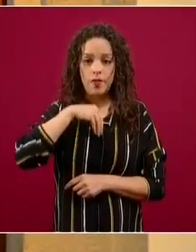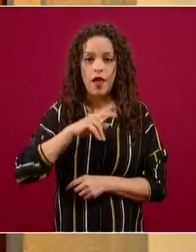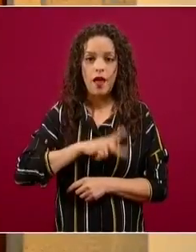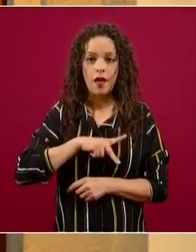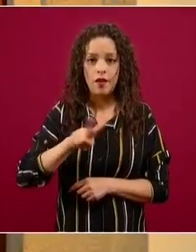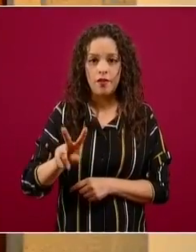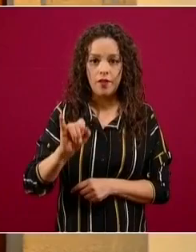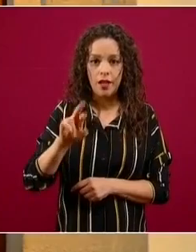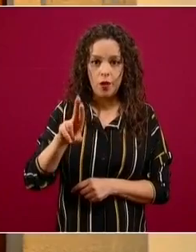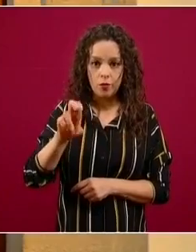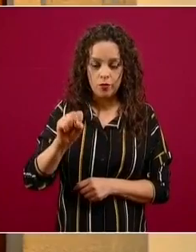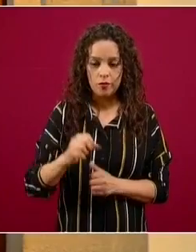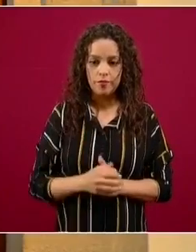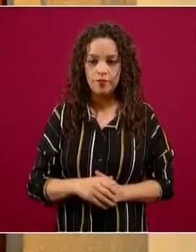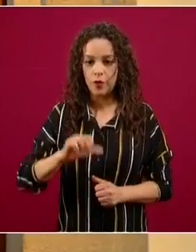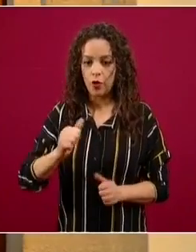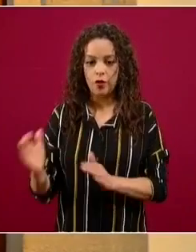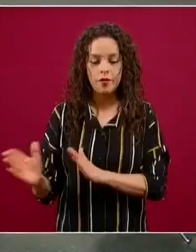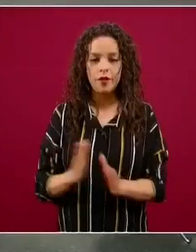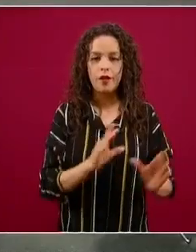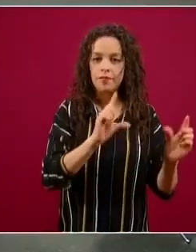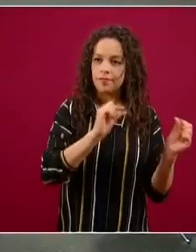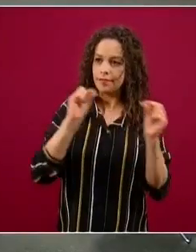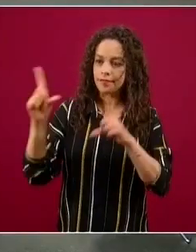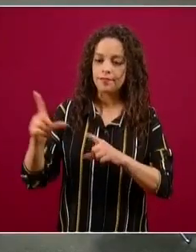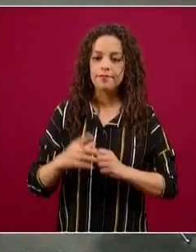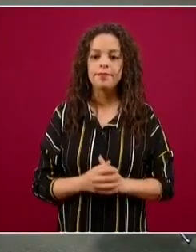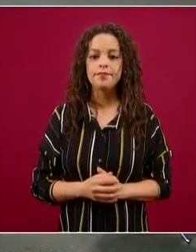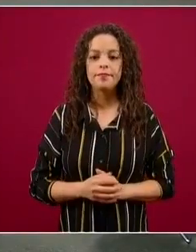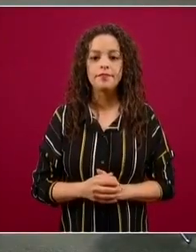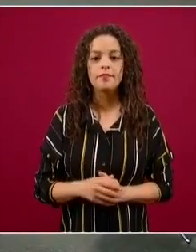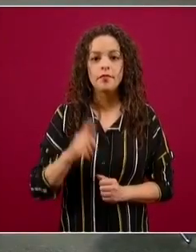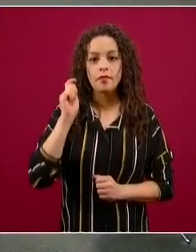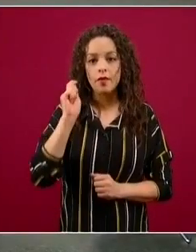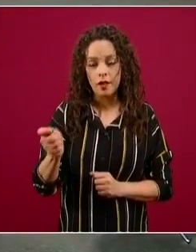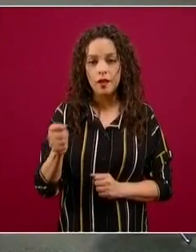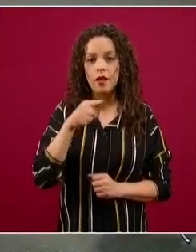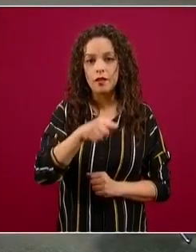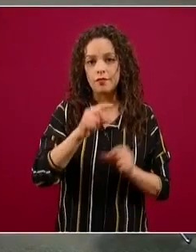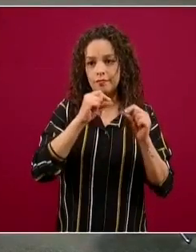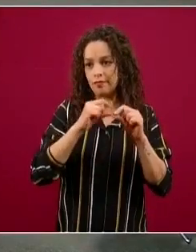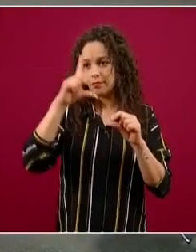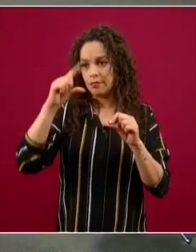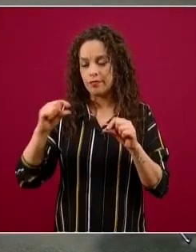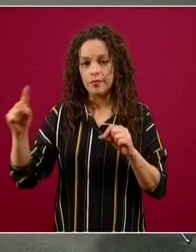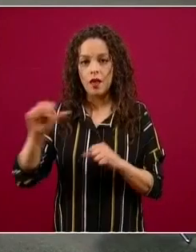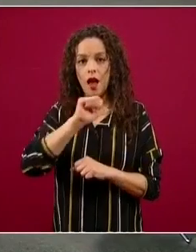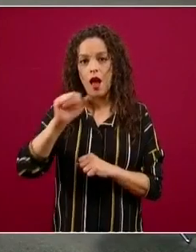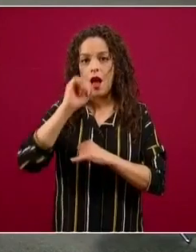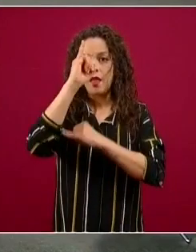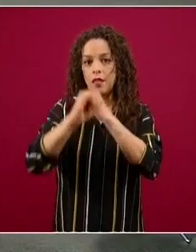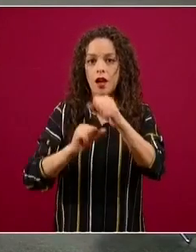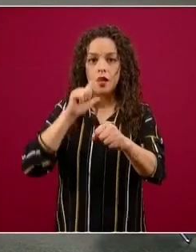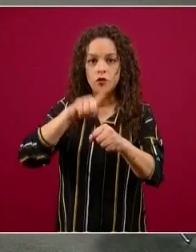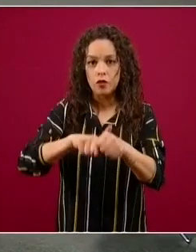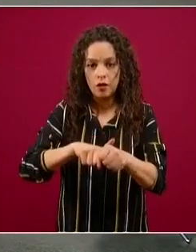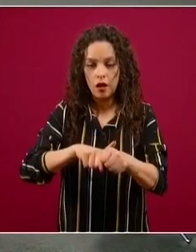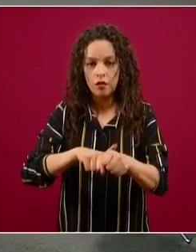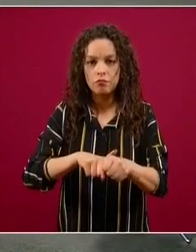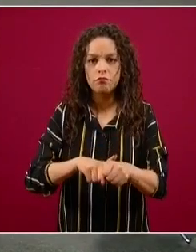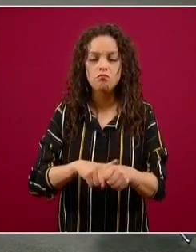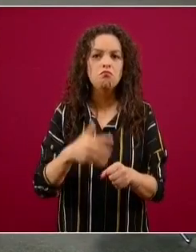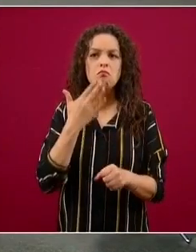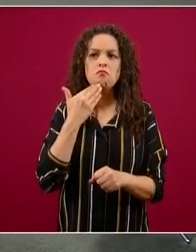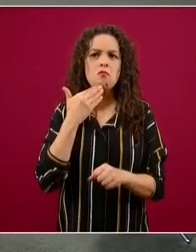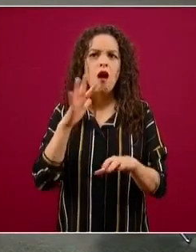siguiente diapositiva, es precisamente el panorama internacional. No ha tenido prácticamente cambios